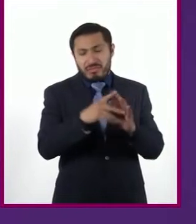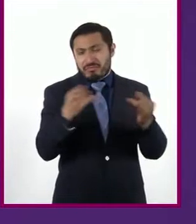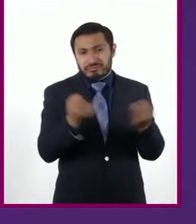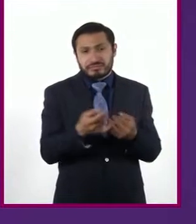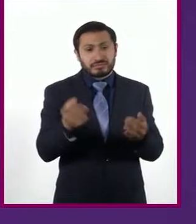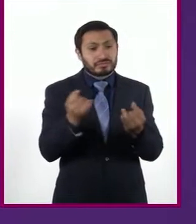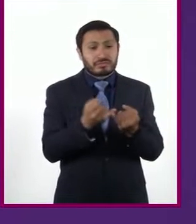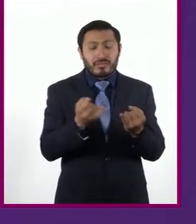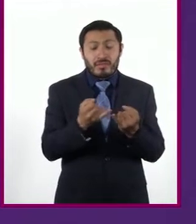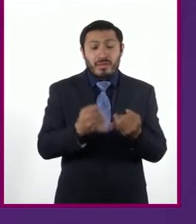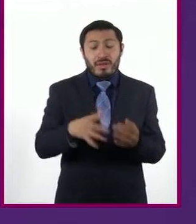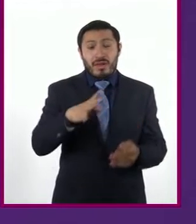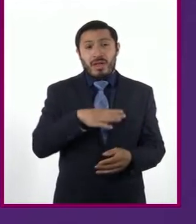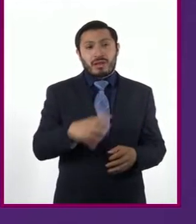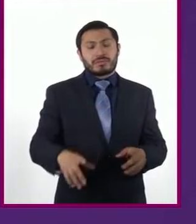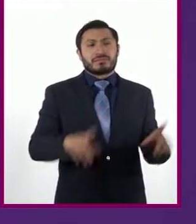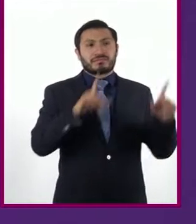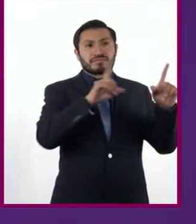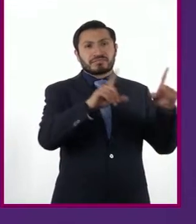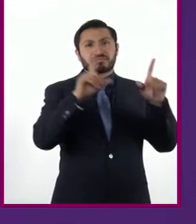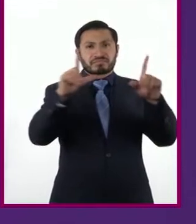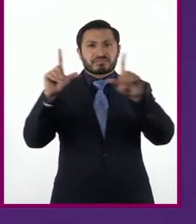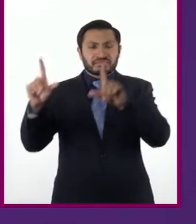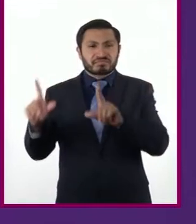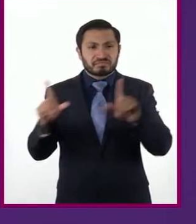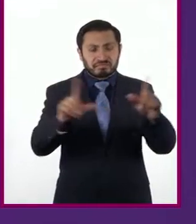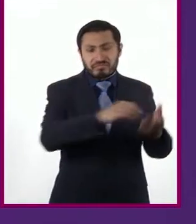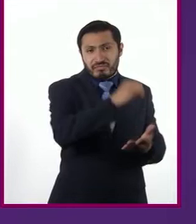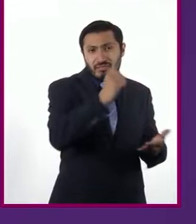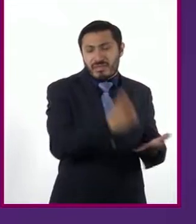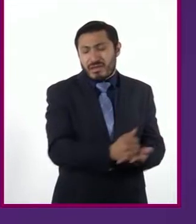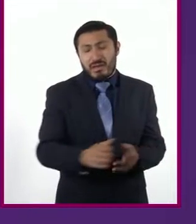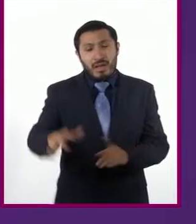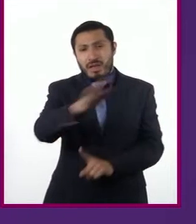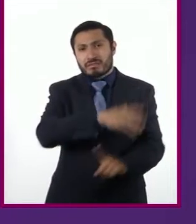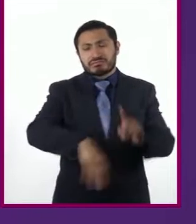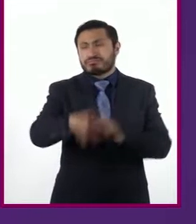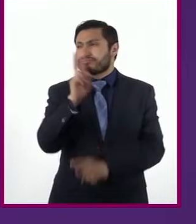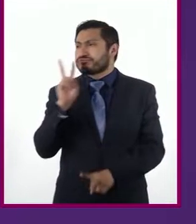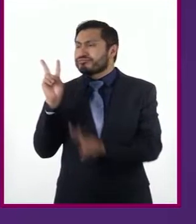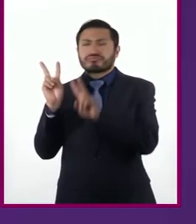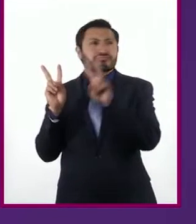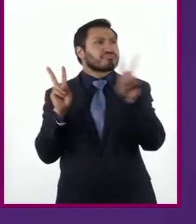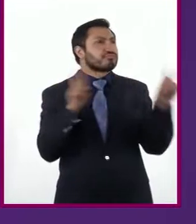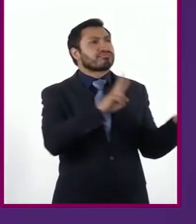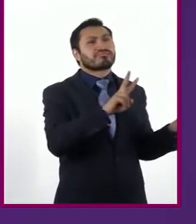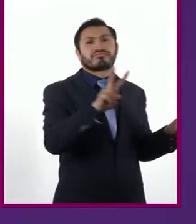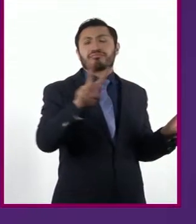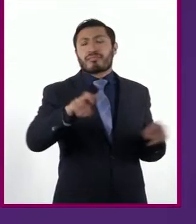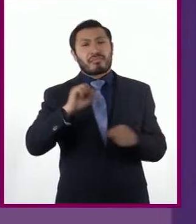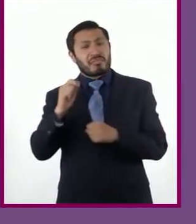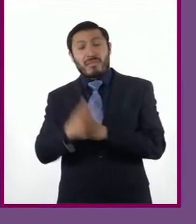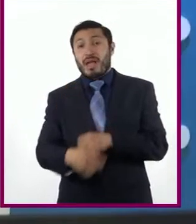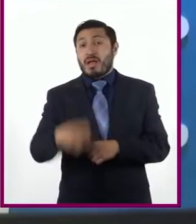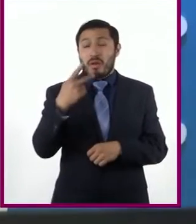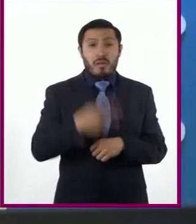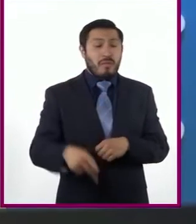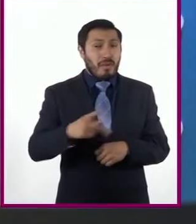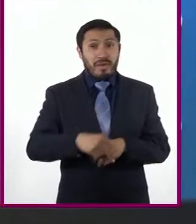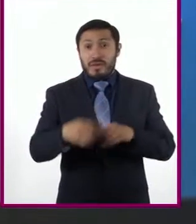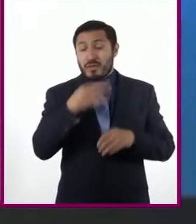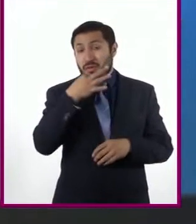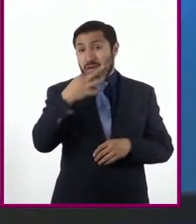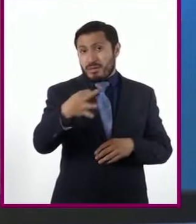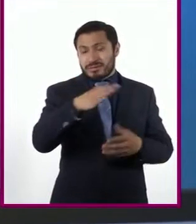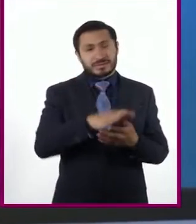También los podemos encontrar en la diferente simbología urbana a nuestro alrededor, donde se advierte de algún riesgo. Y